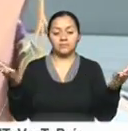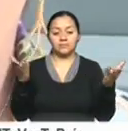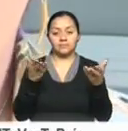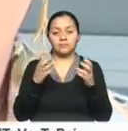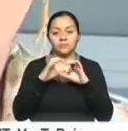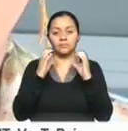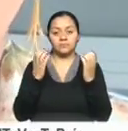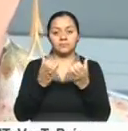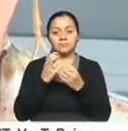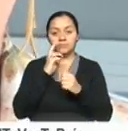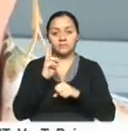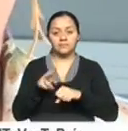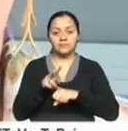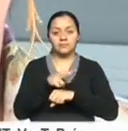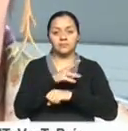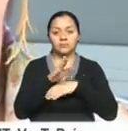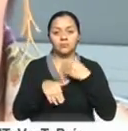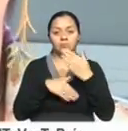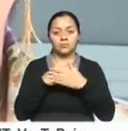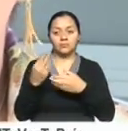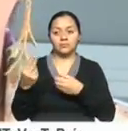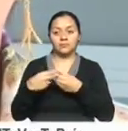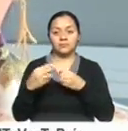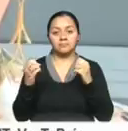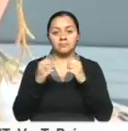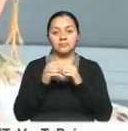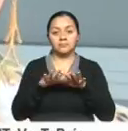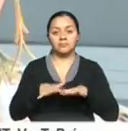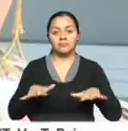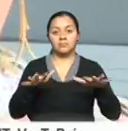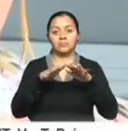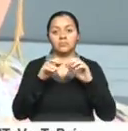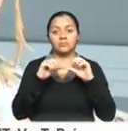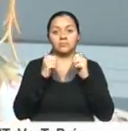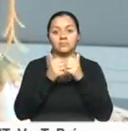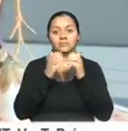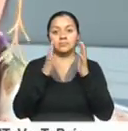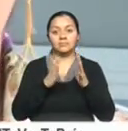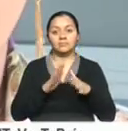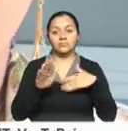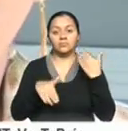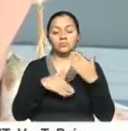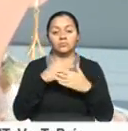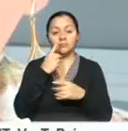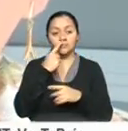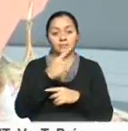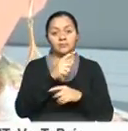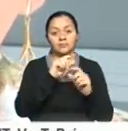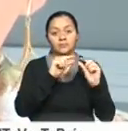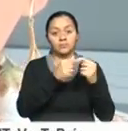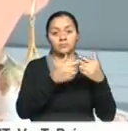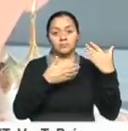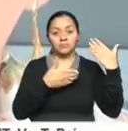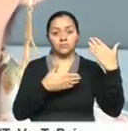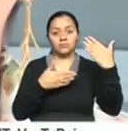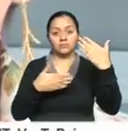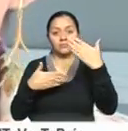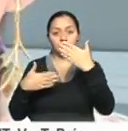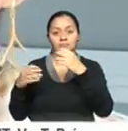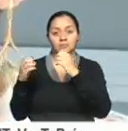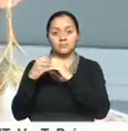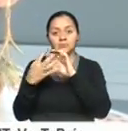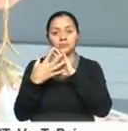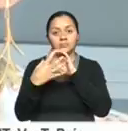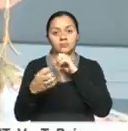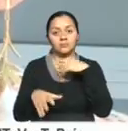Comisión de Fiscalización con la participación masiva de los asambleístas, estuvieron de todas las bancadas, hubo también una